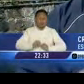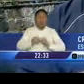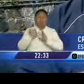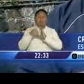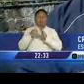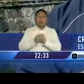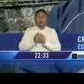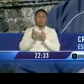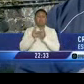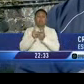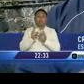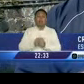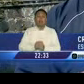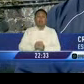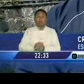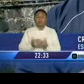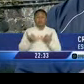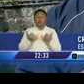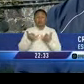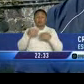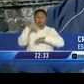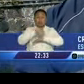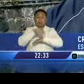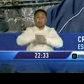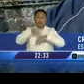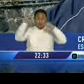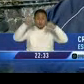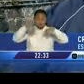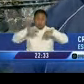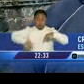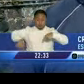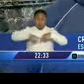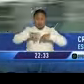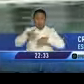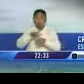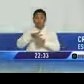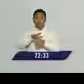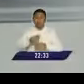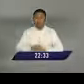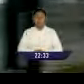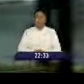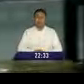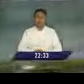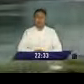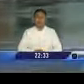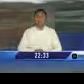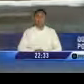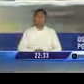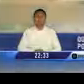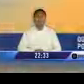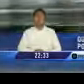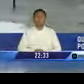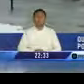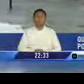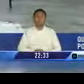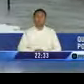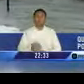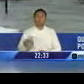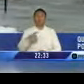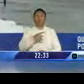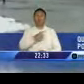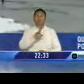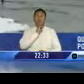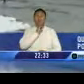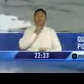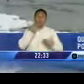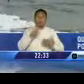decir, vecinos, si llueve esta tarde, alerta, esta zona está en riesgo. Y en el caso de que las vías presenten acumulación de agua, lluvia